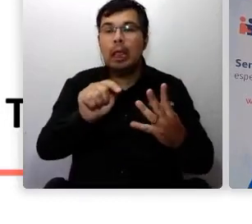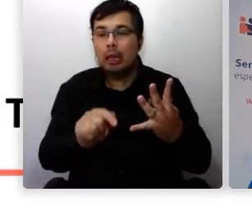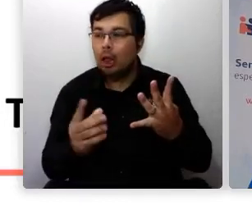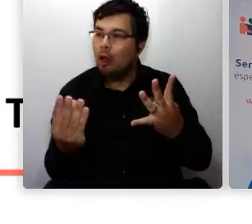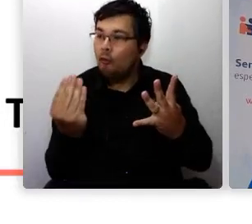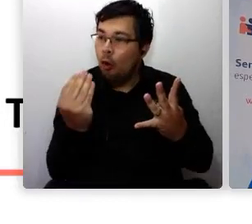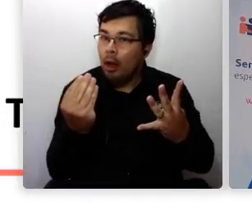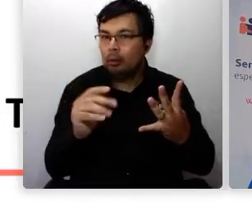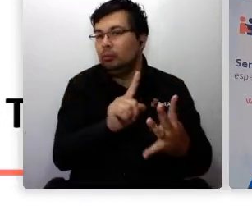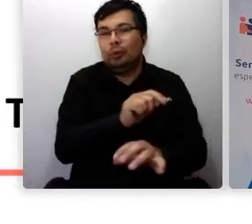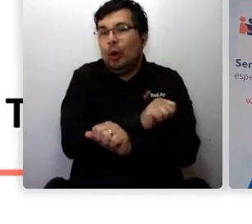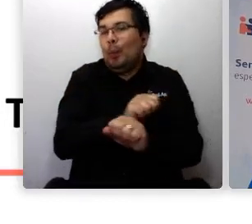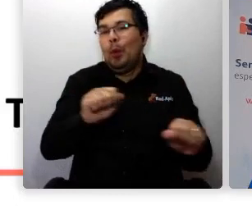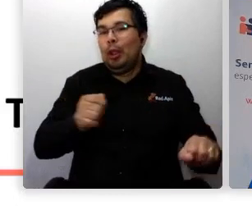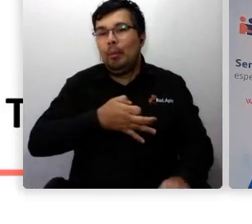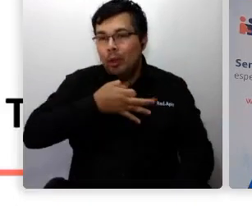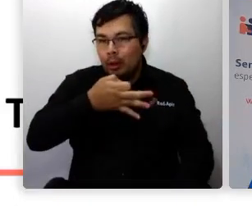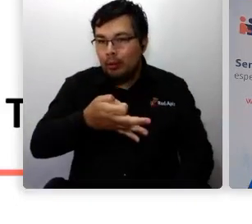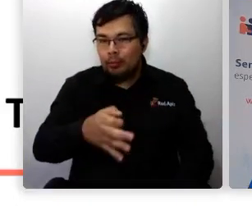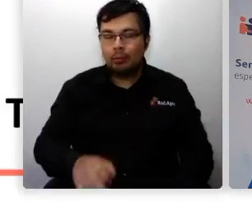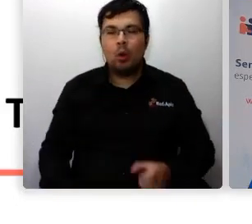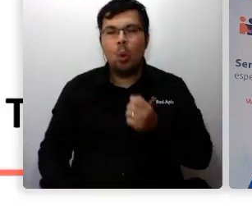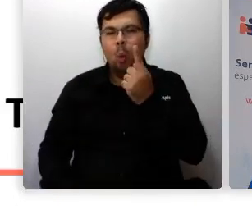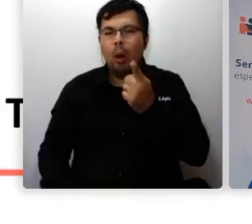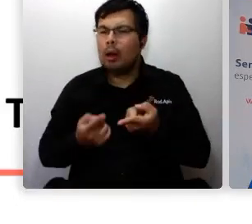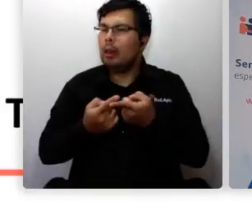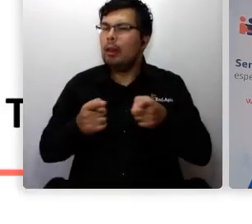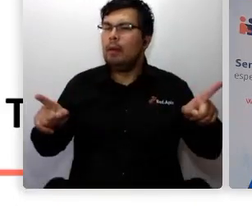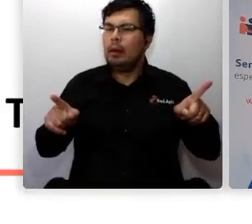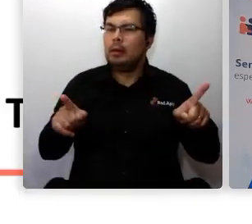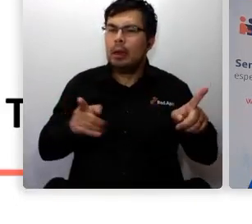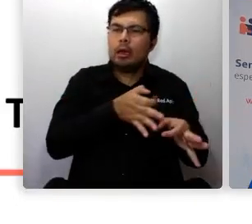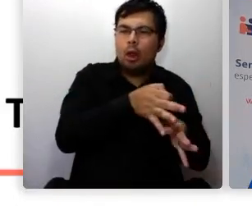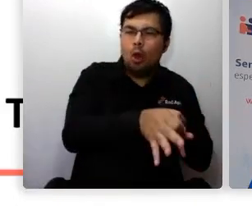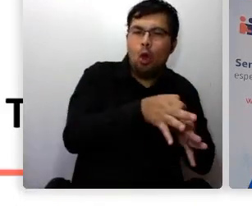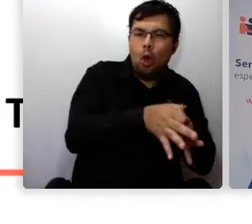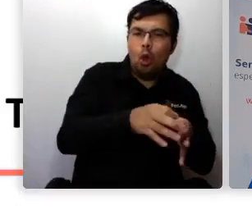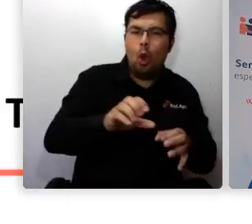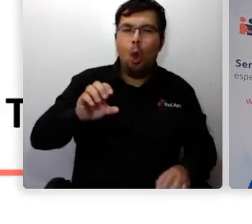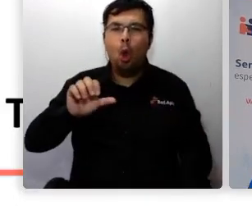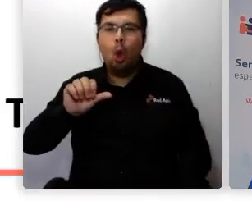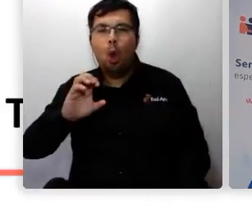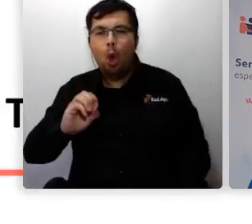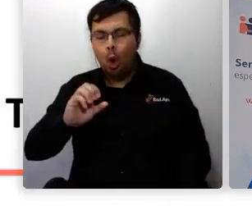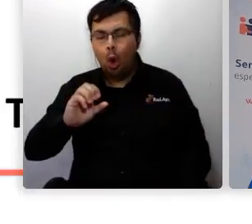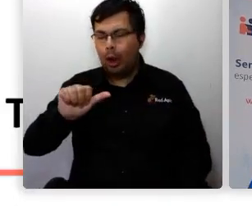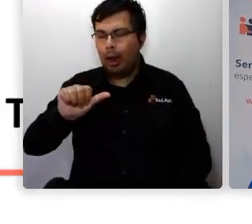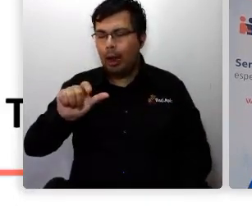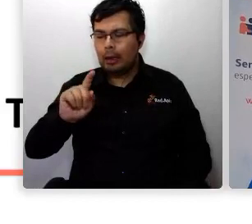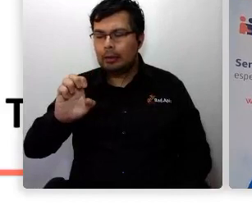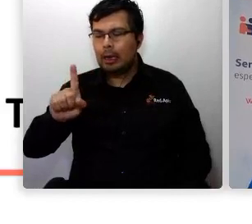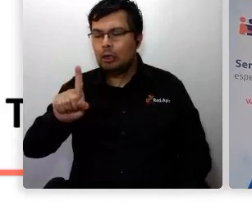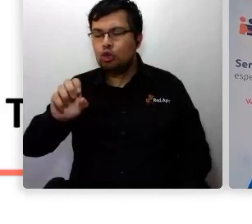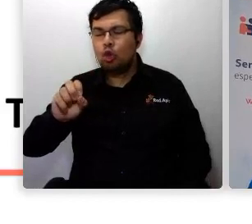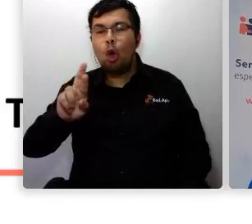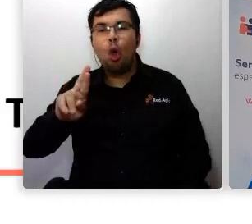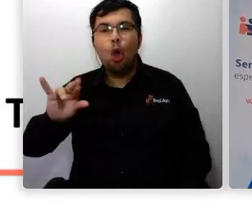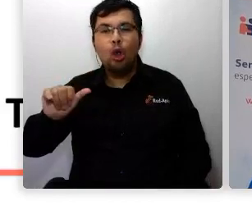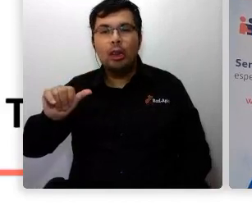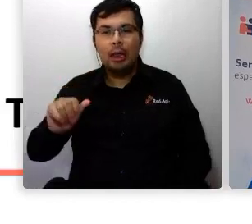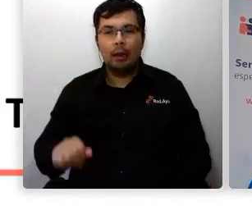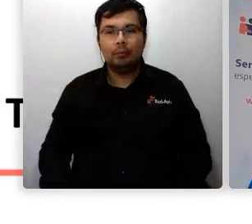orientación? La asesoría le puede decir qué le conviene hacer para pagar menos impuestos, por ejemplo. Nosotros no